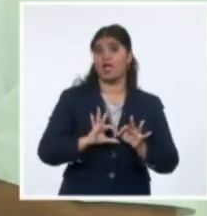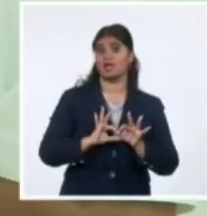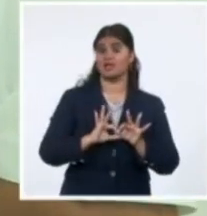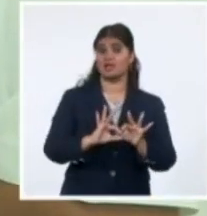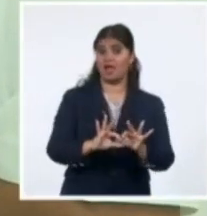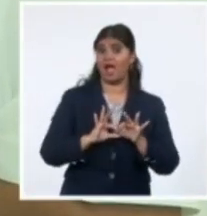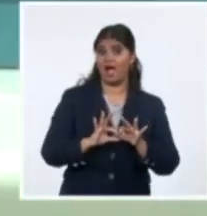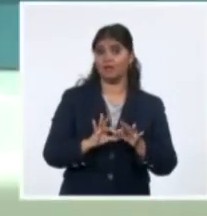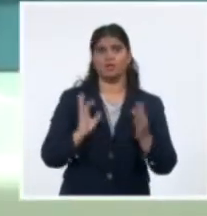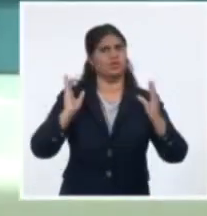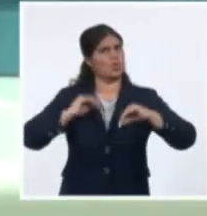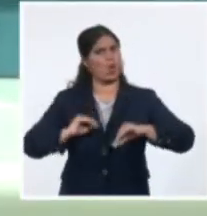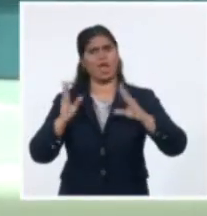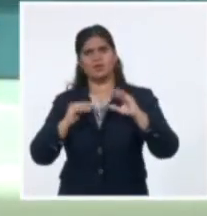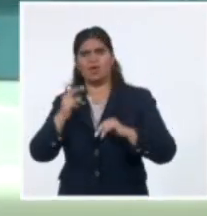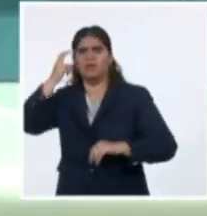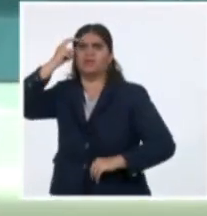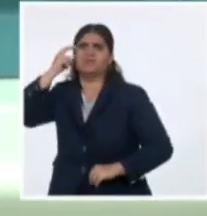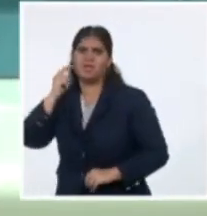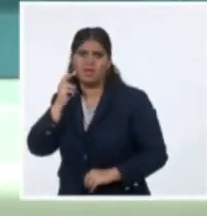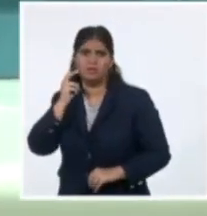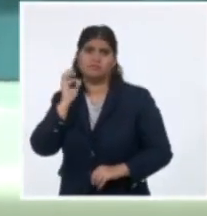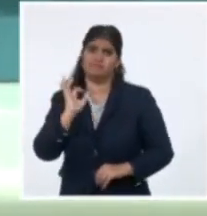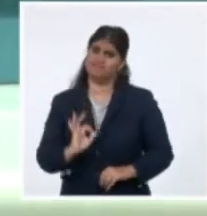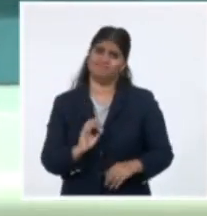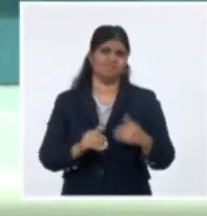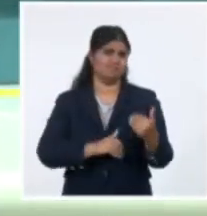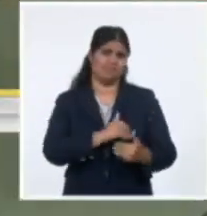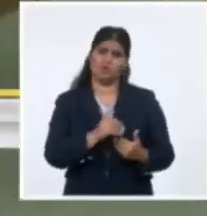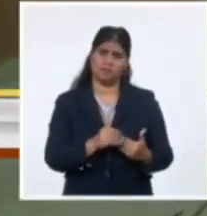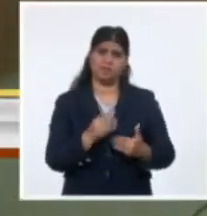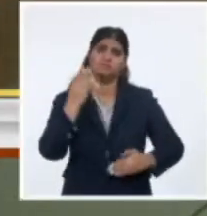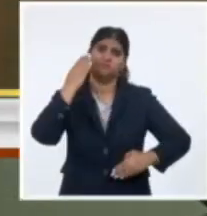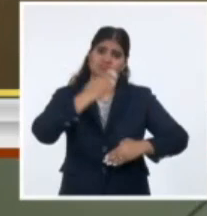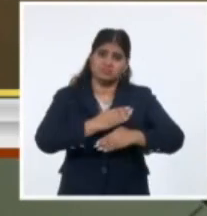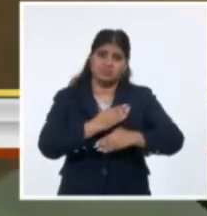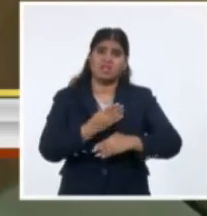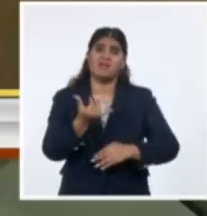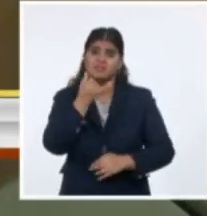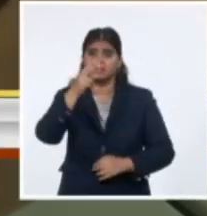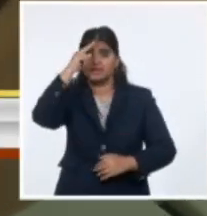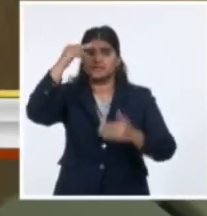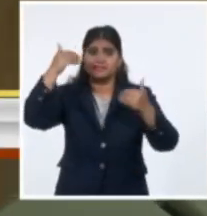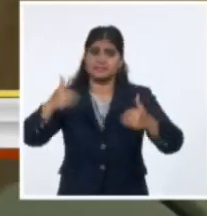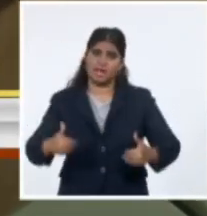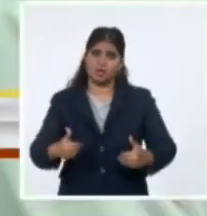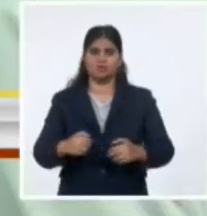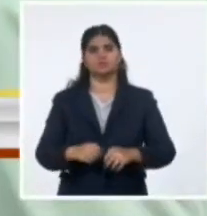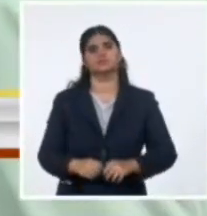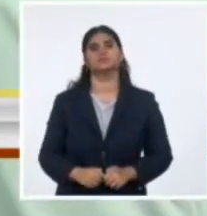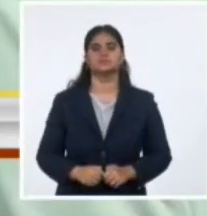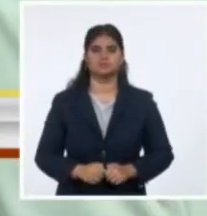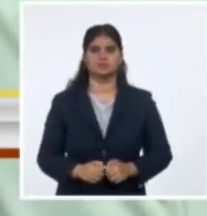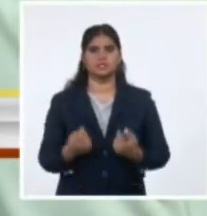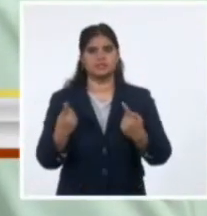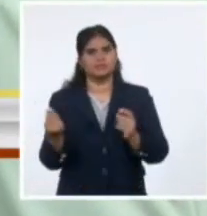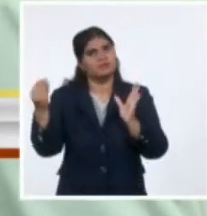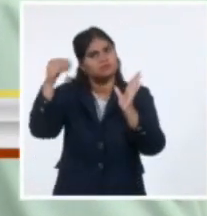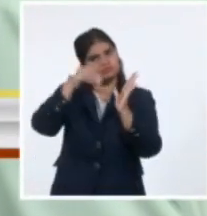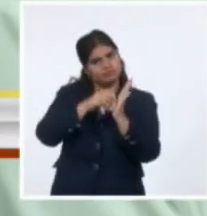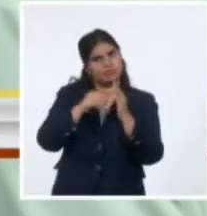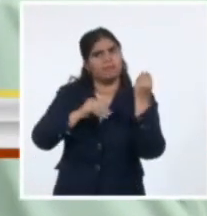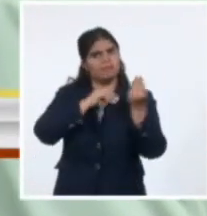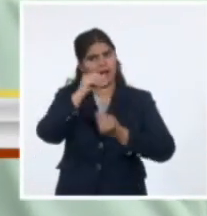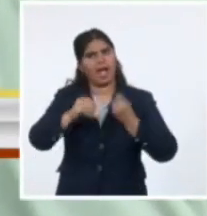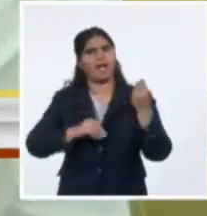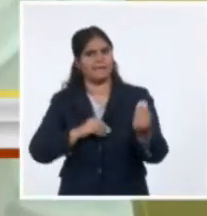Los estudios diagnósticos en la salud pública cubana se ven limitados. Reactivos o piezas de repuesto contraponen la vida